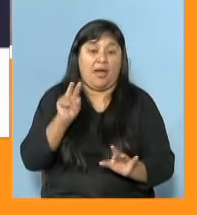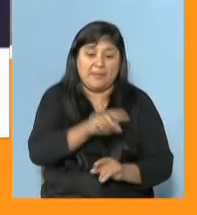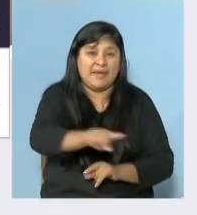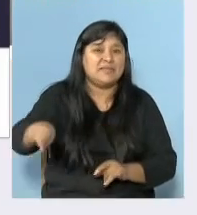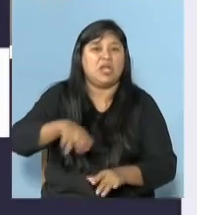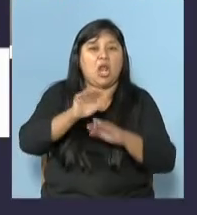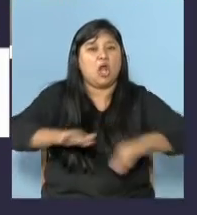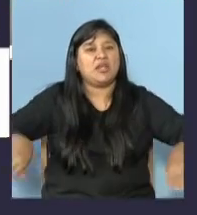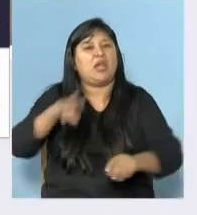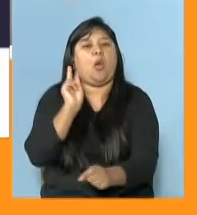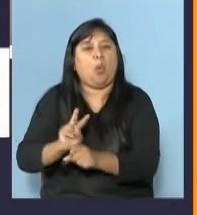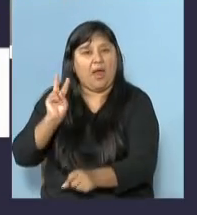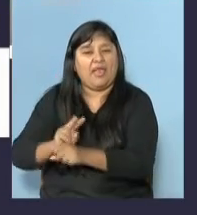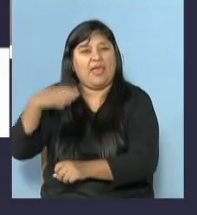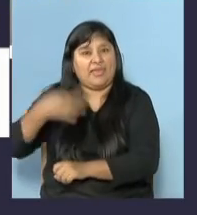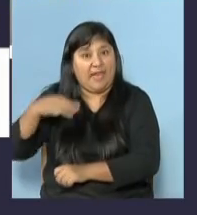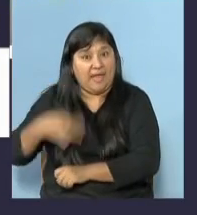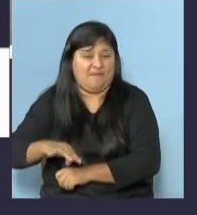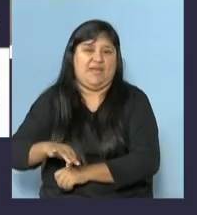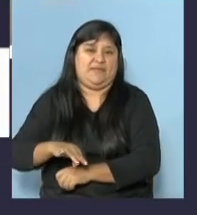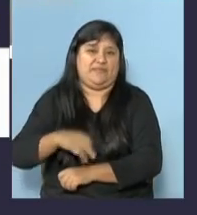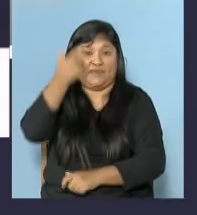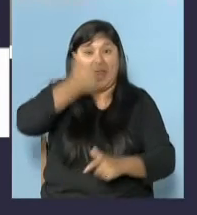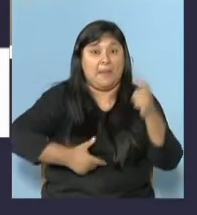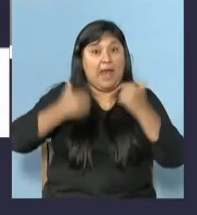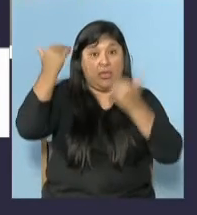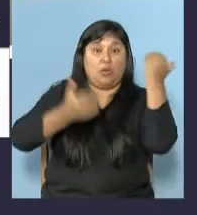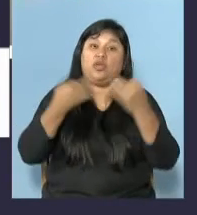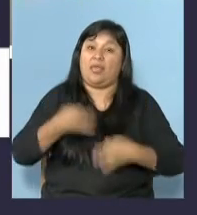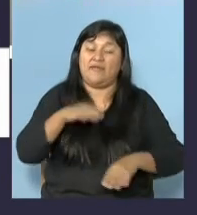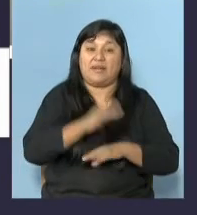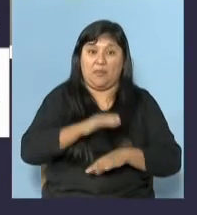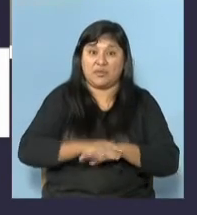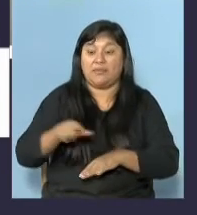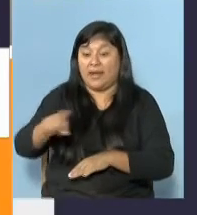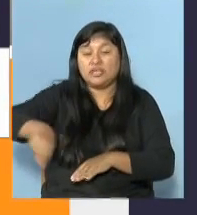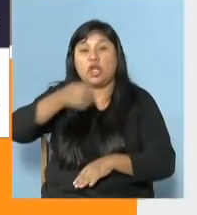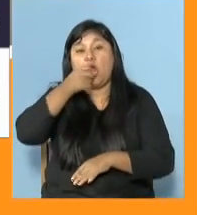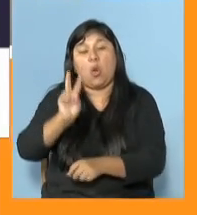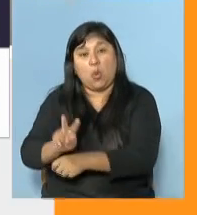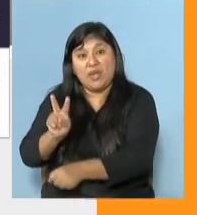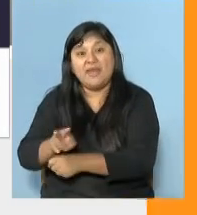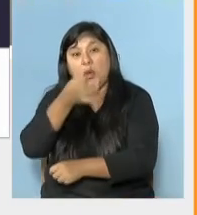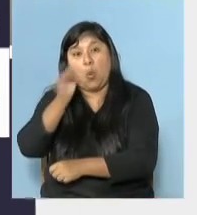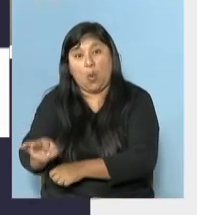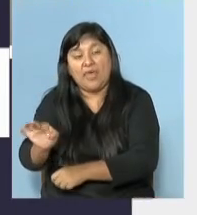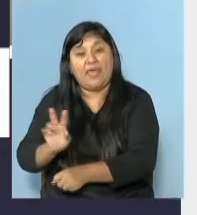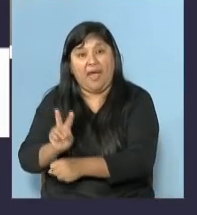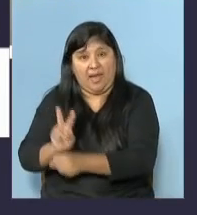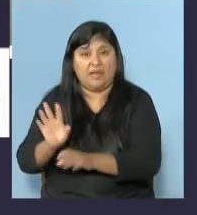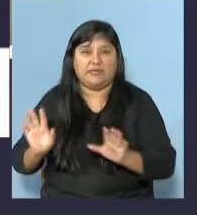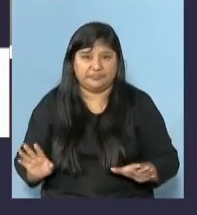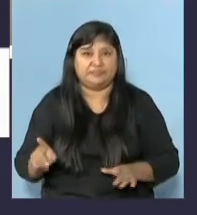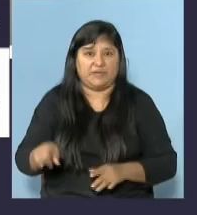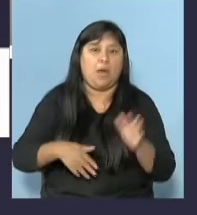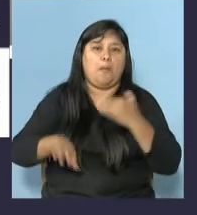grande de los adultos, exponer a niños que no van a poder ser vacunados también es al menos para tener muchos más cuidados quizás que